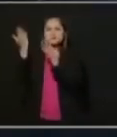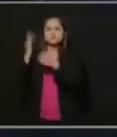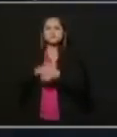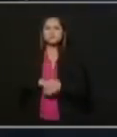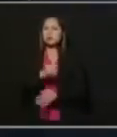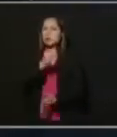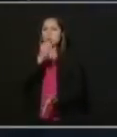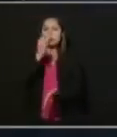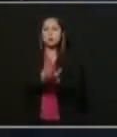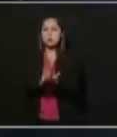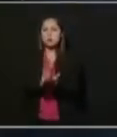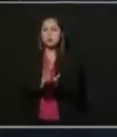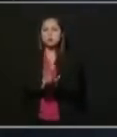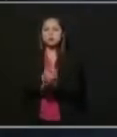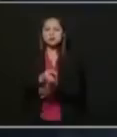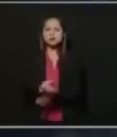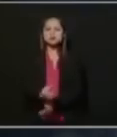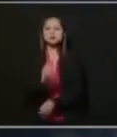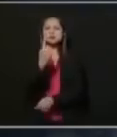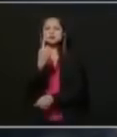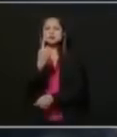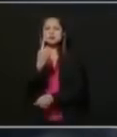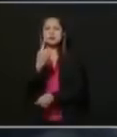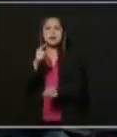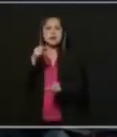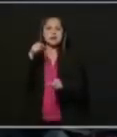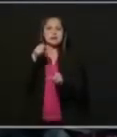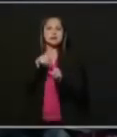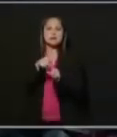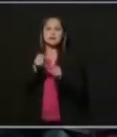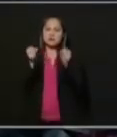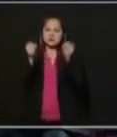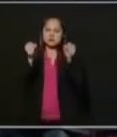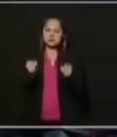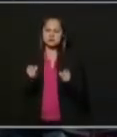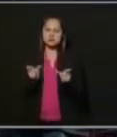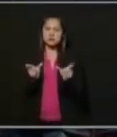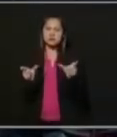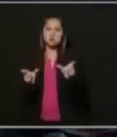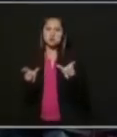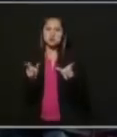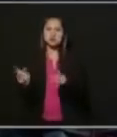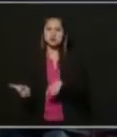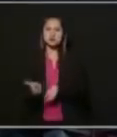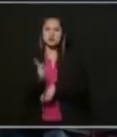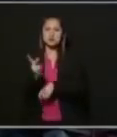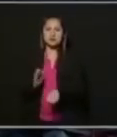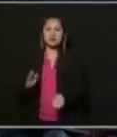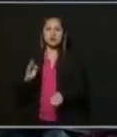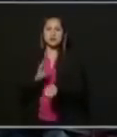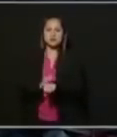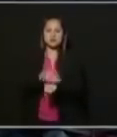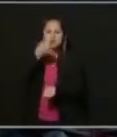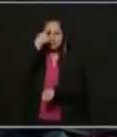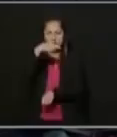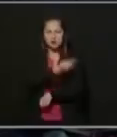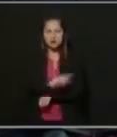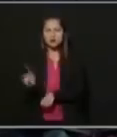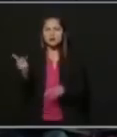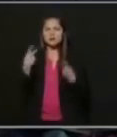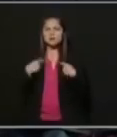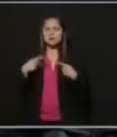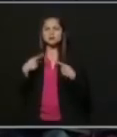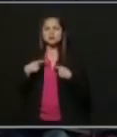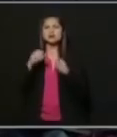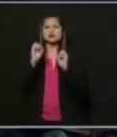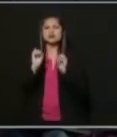ver con la seguridad pública, con la protección civil y para el traslado de